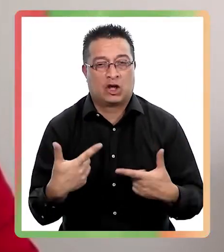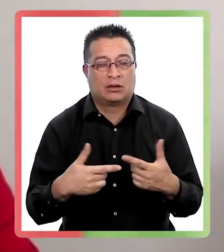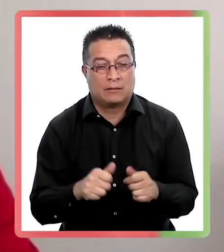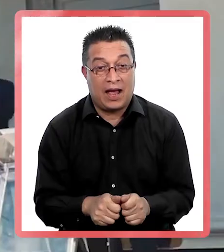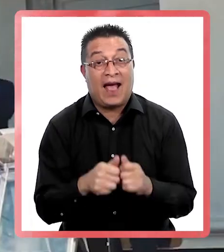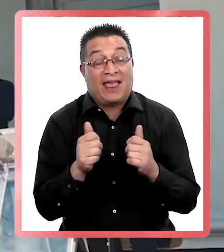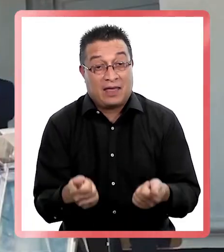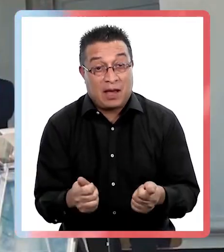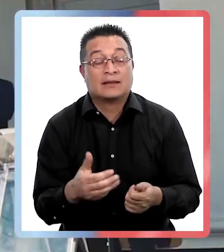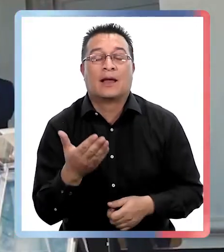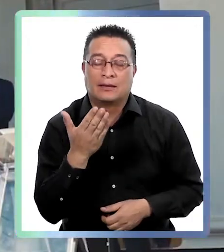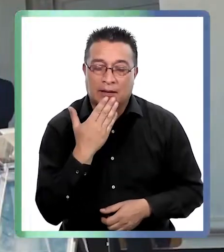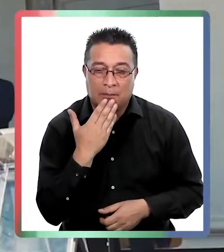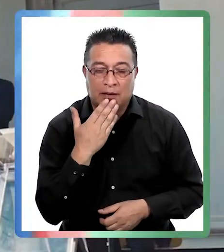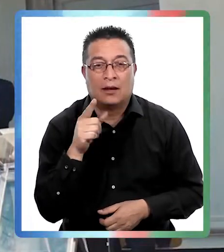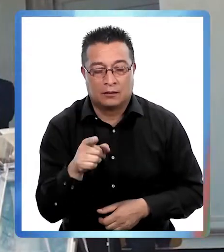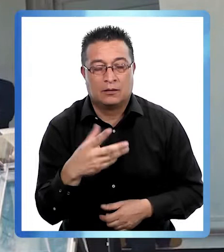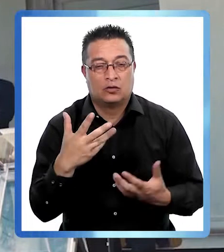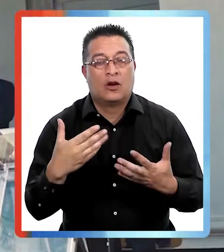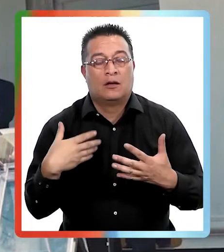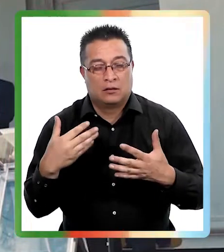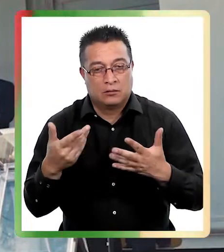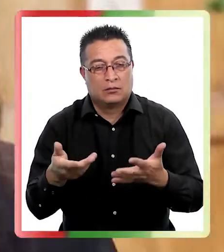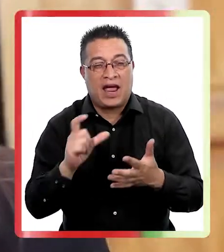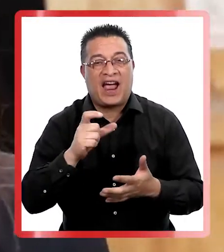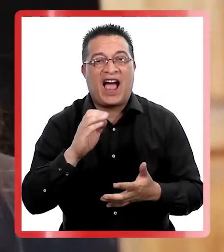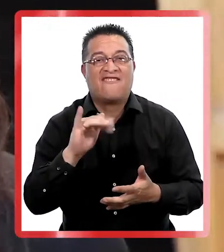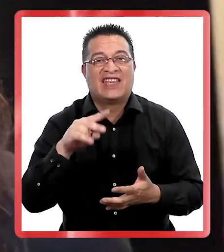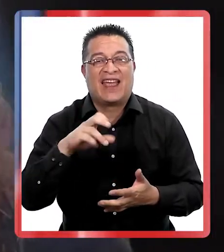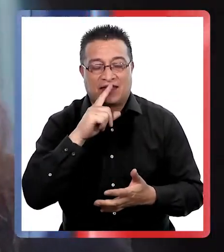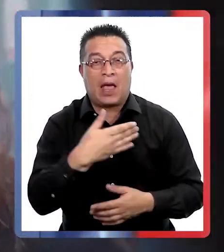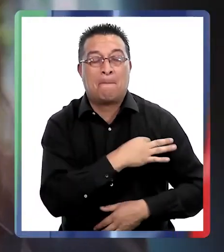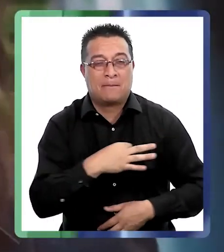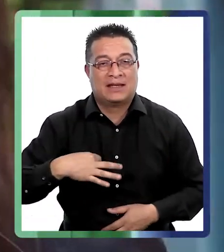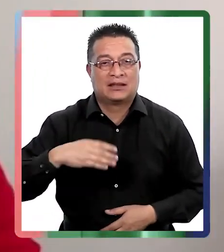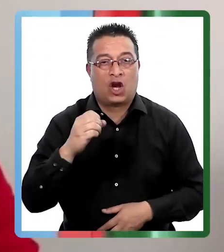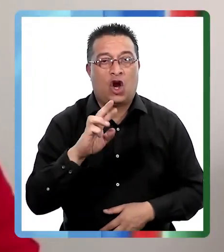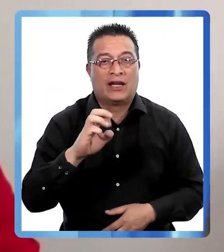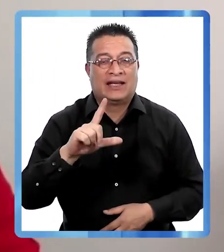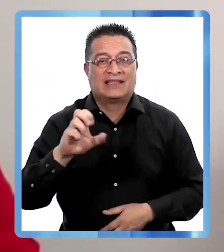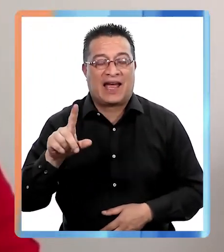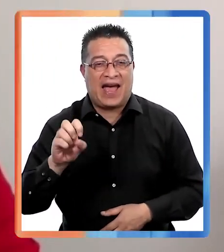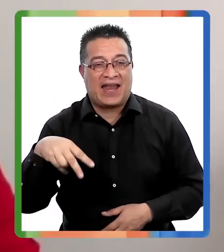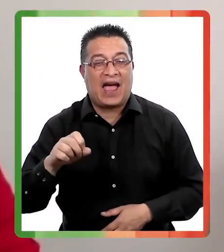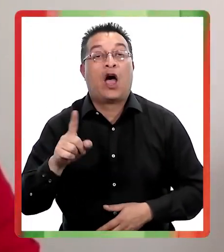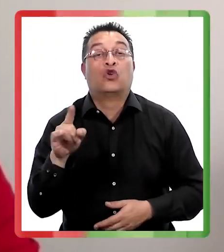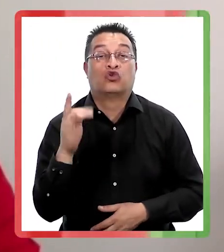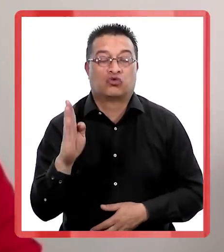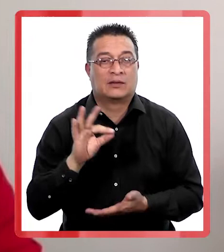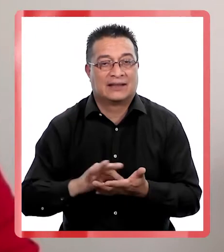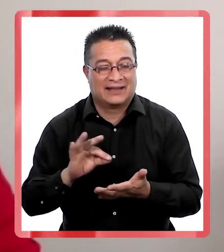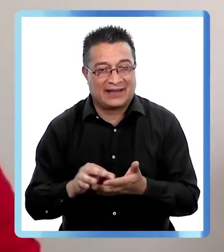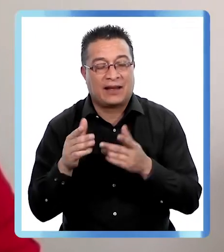y además pase, diría yo, incluso físicamente el gabinete de la ministra Antonia Orellana, de la subsecretaria Luz Vidal,